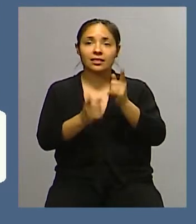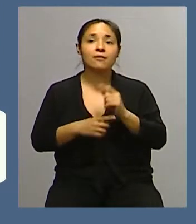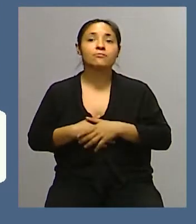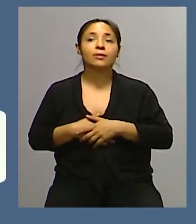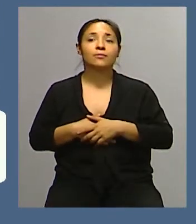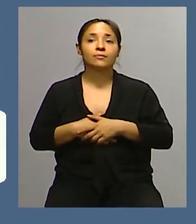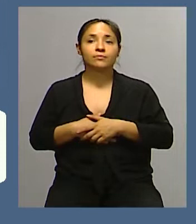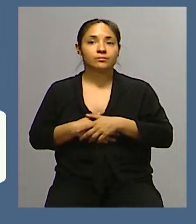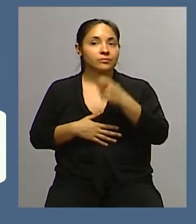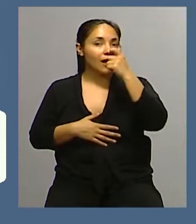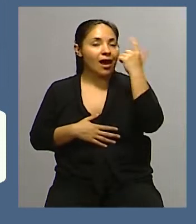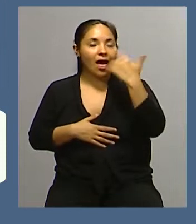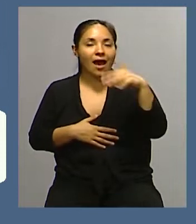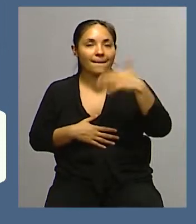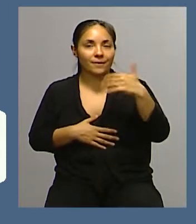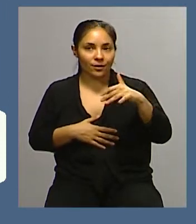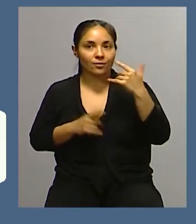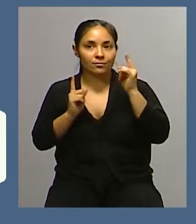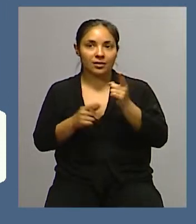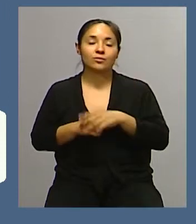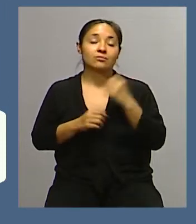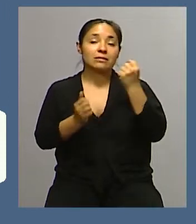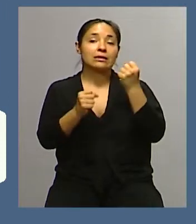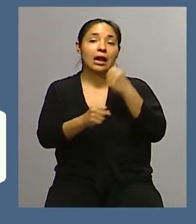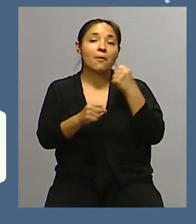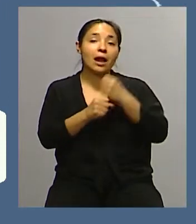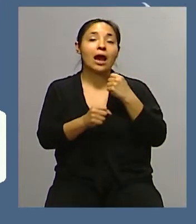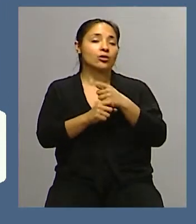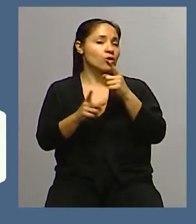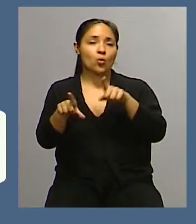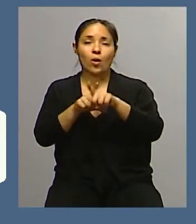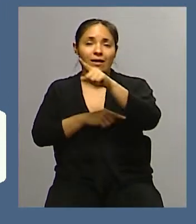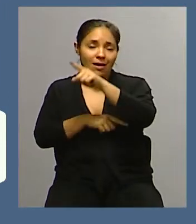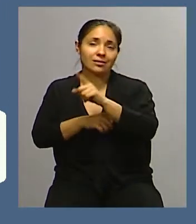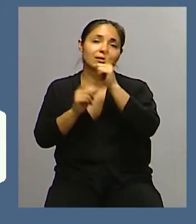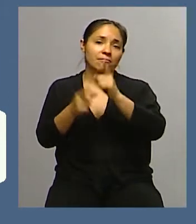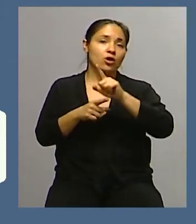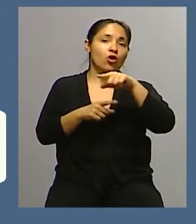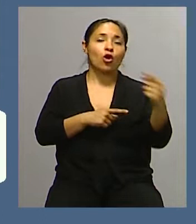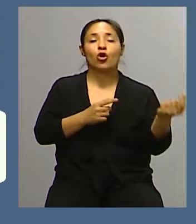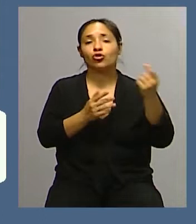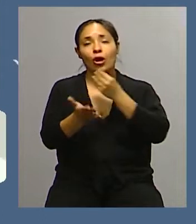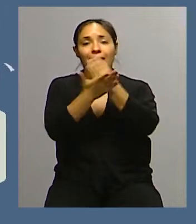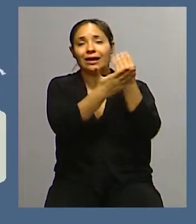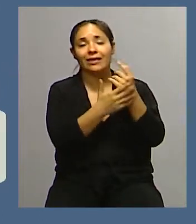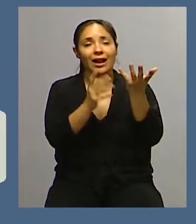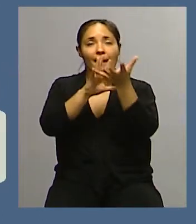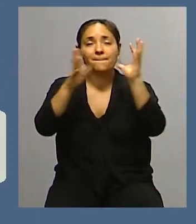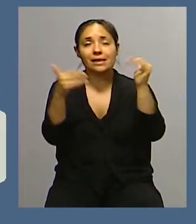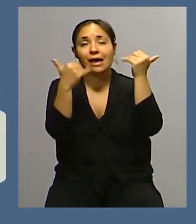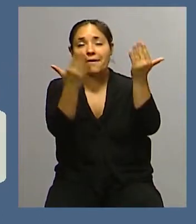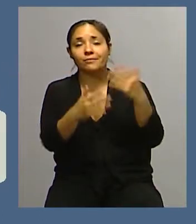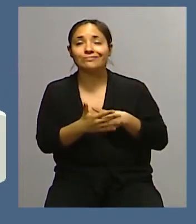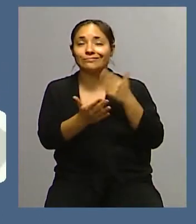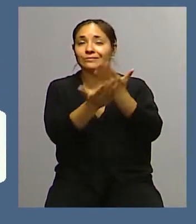no tiene la velocidad que aquellos que vienen trabajando y mucho como ella y otros líderes ambientalistas están pidiendo, ¿no? Celeridad en